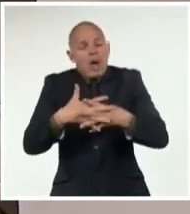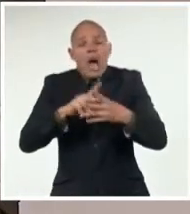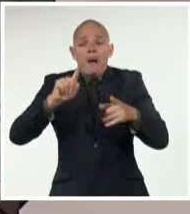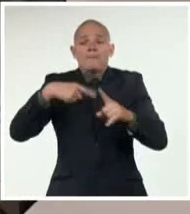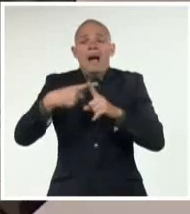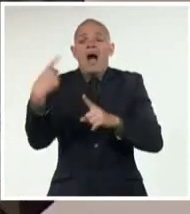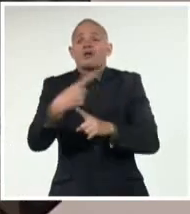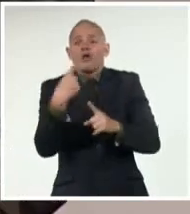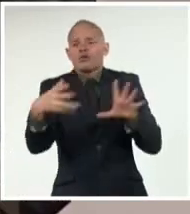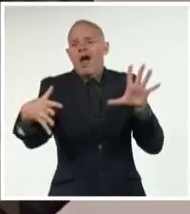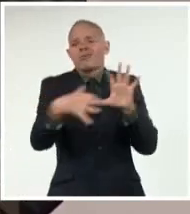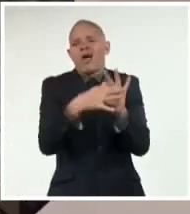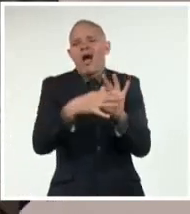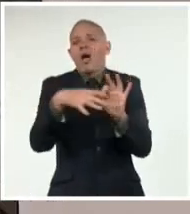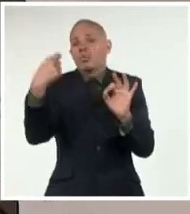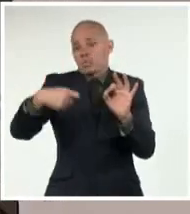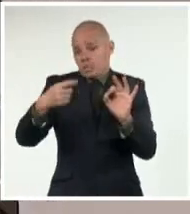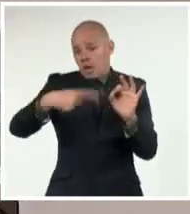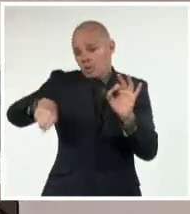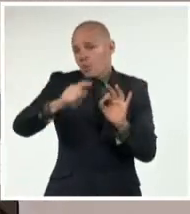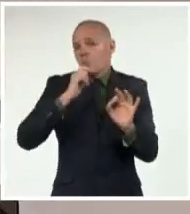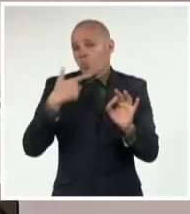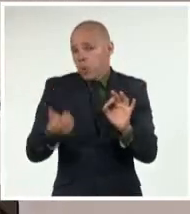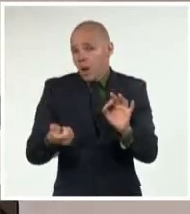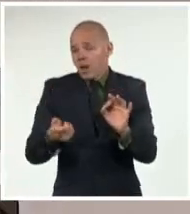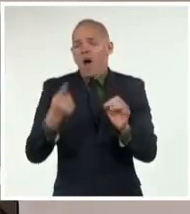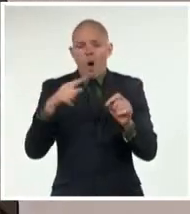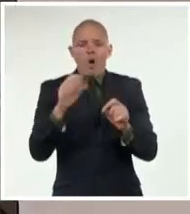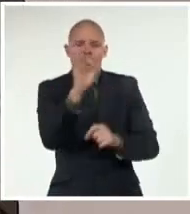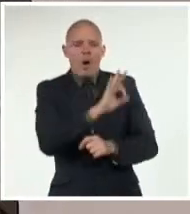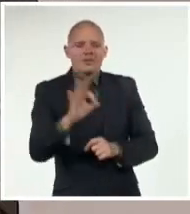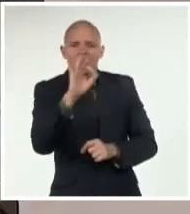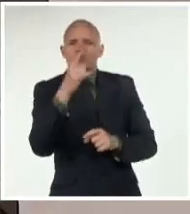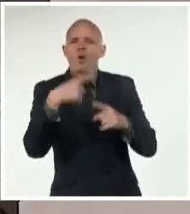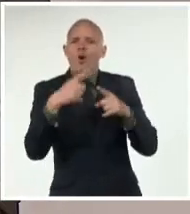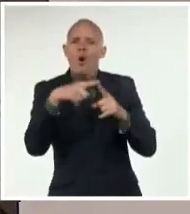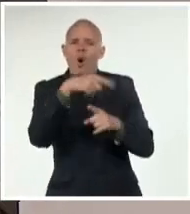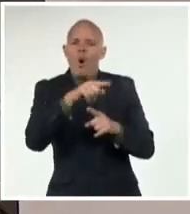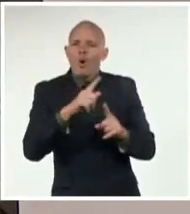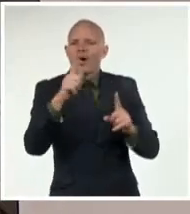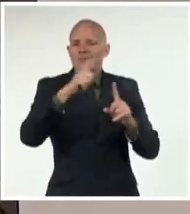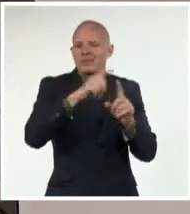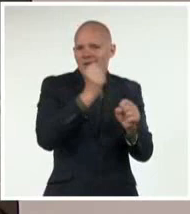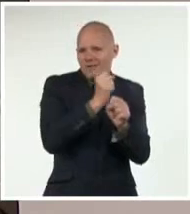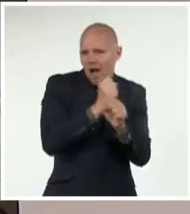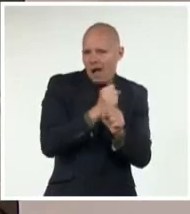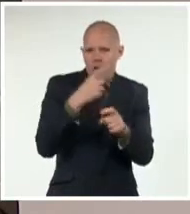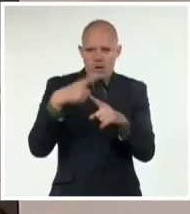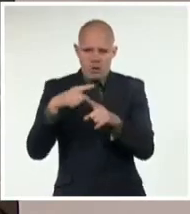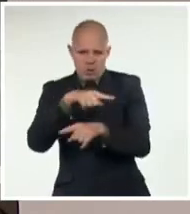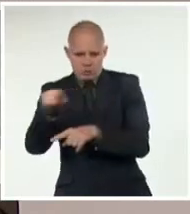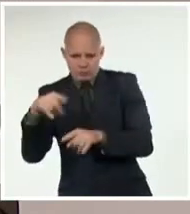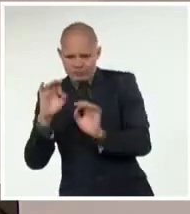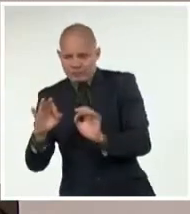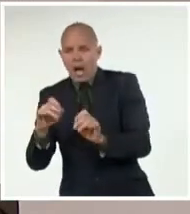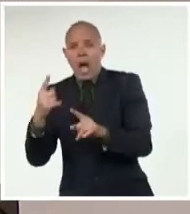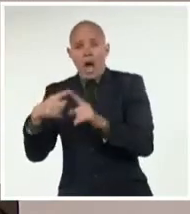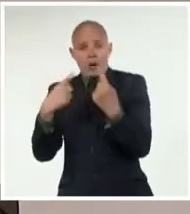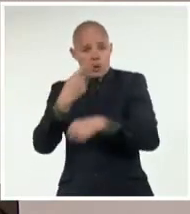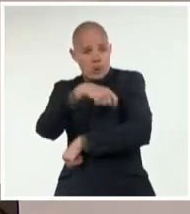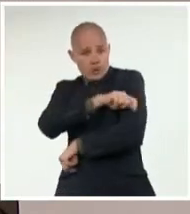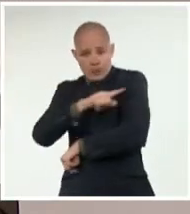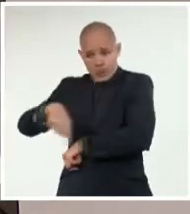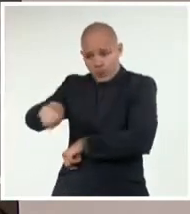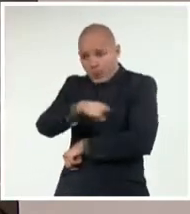alianzas con las organizaciones sindicales, los movimientos sociales revolucionarios y populares que se oponen